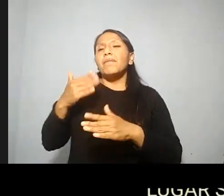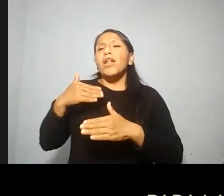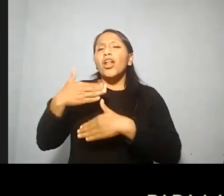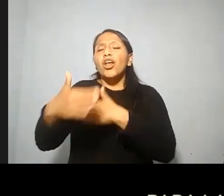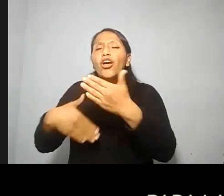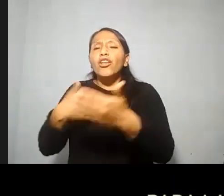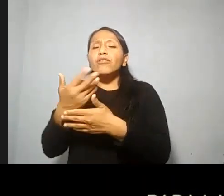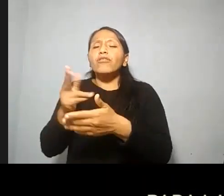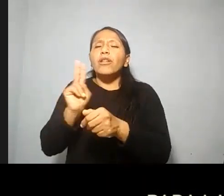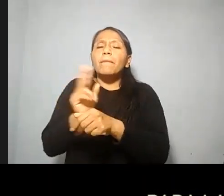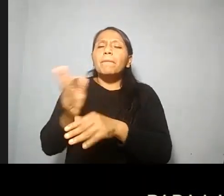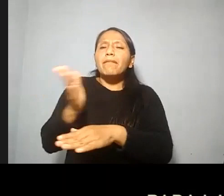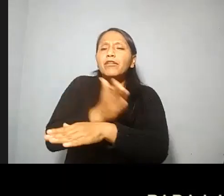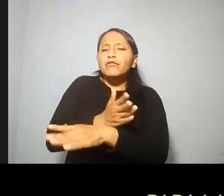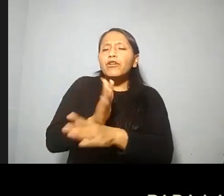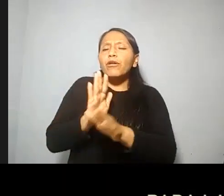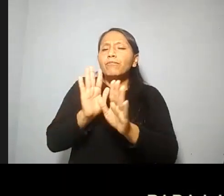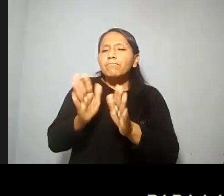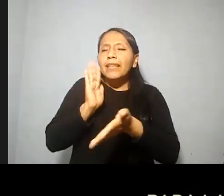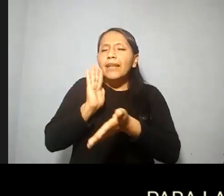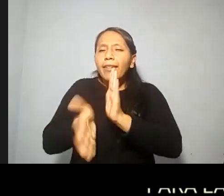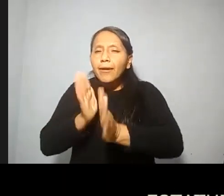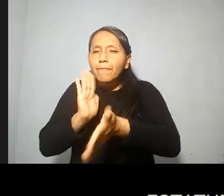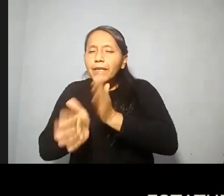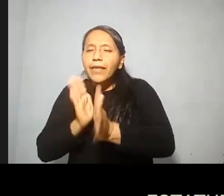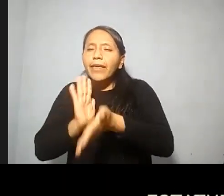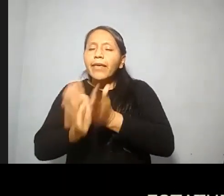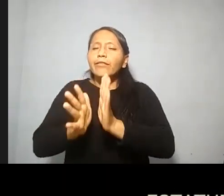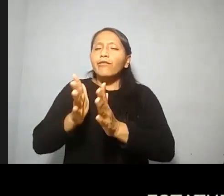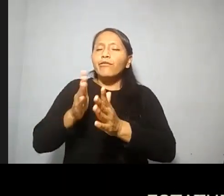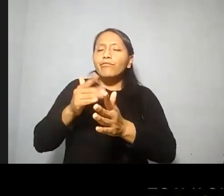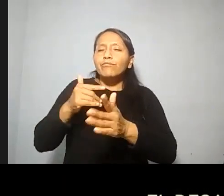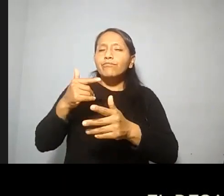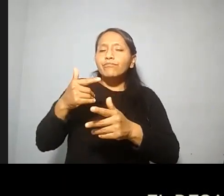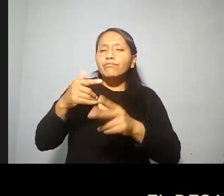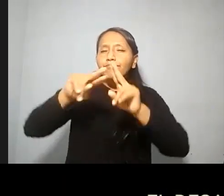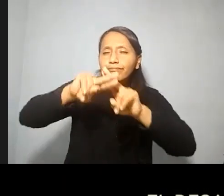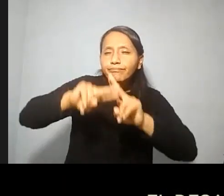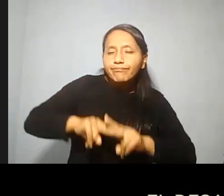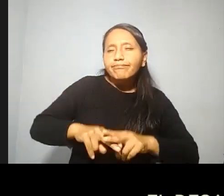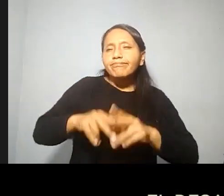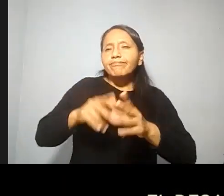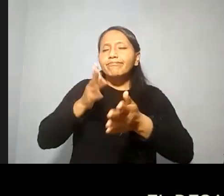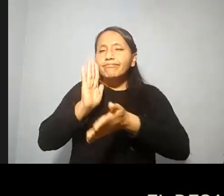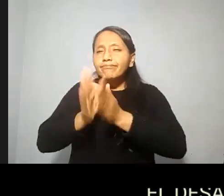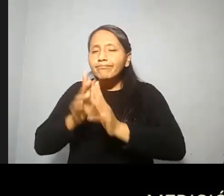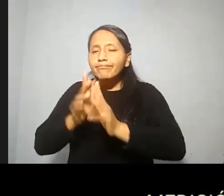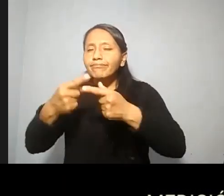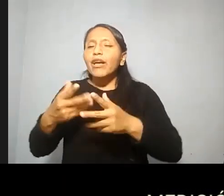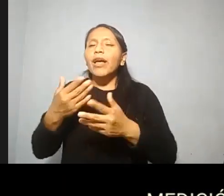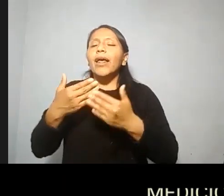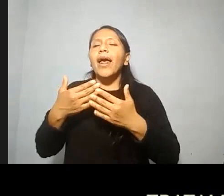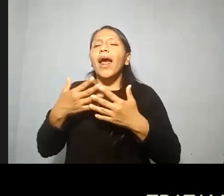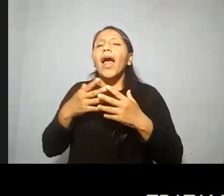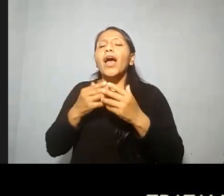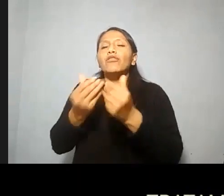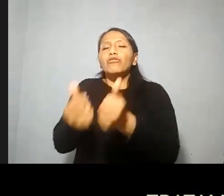prevención, tratamiento y de rehabilitación con ayuda de la educación especial.